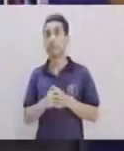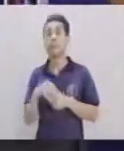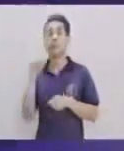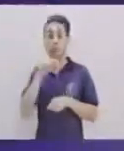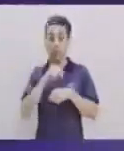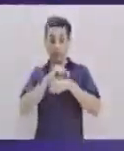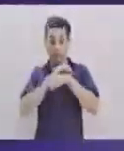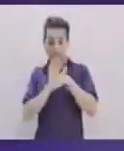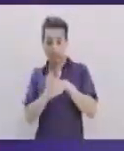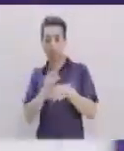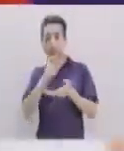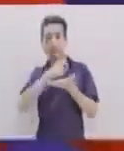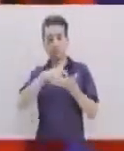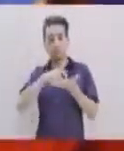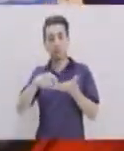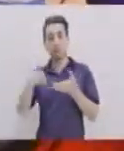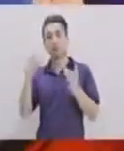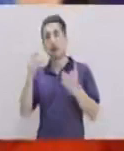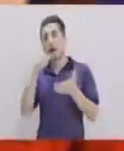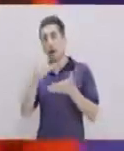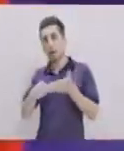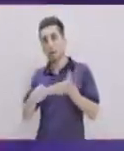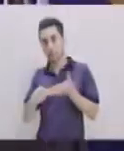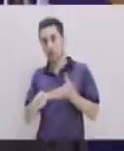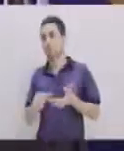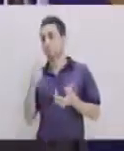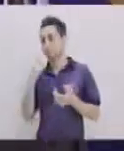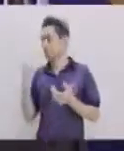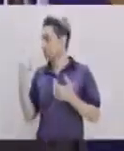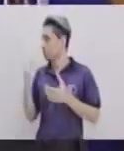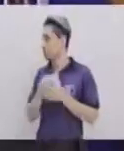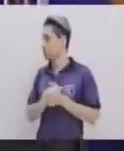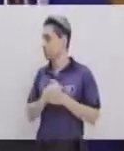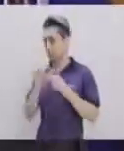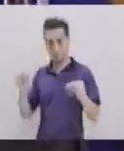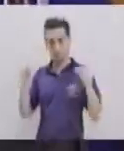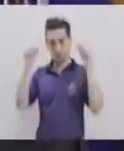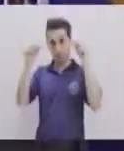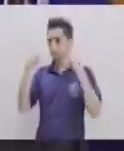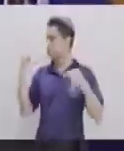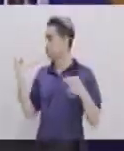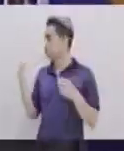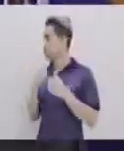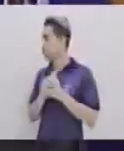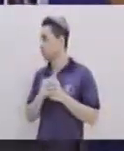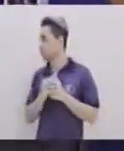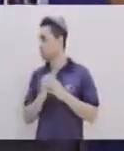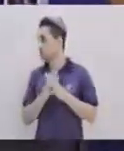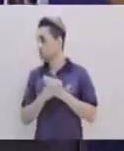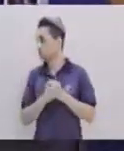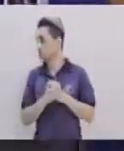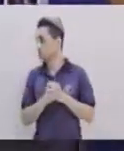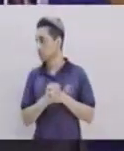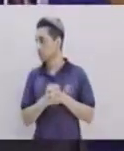escribió una carta. Muy bien, vamos a ver. Y continuamos con nuestra historia.